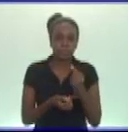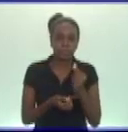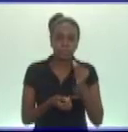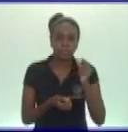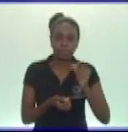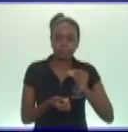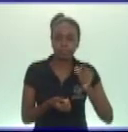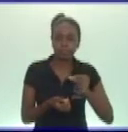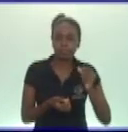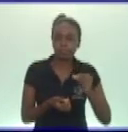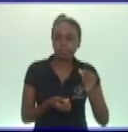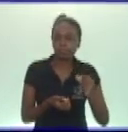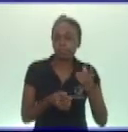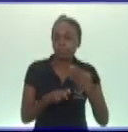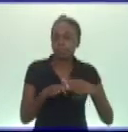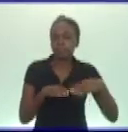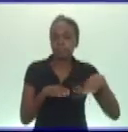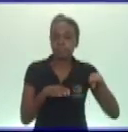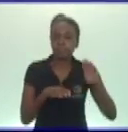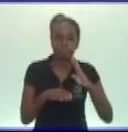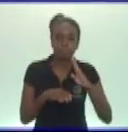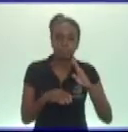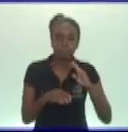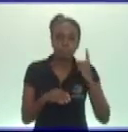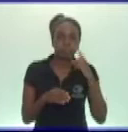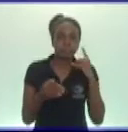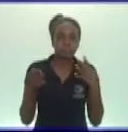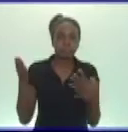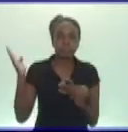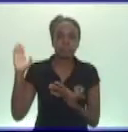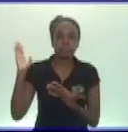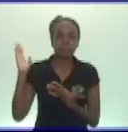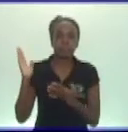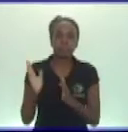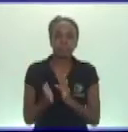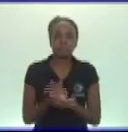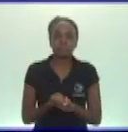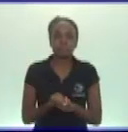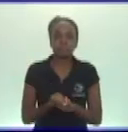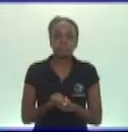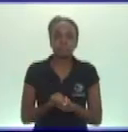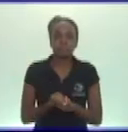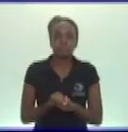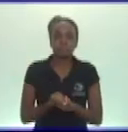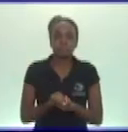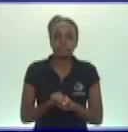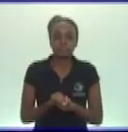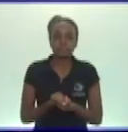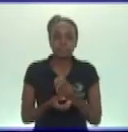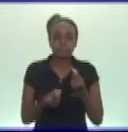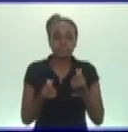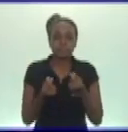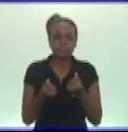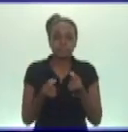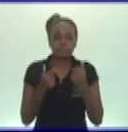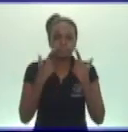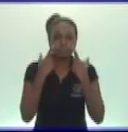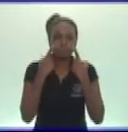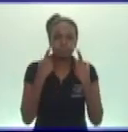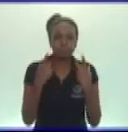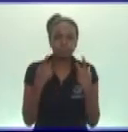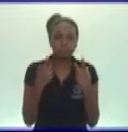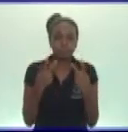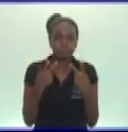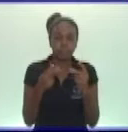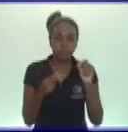cumple o que juega el rol protagónico, Gregorio Samsa, un viajero, es decir, un comerciante, donde su vida es